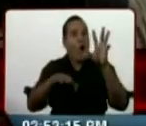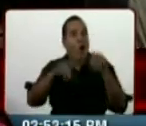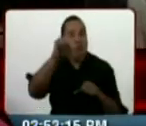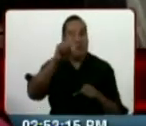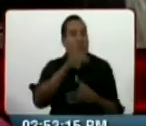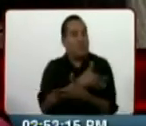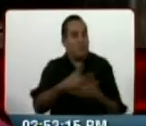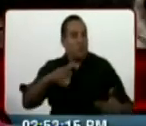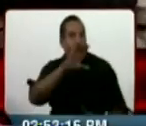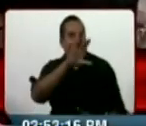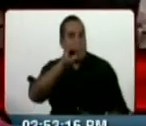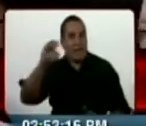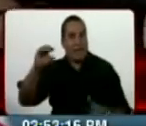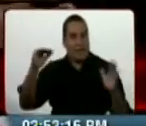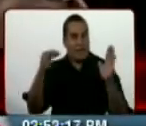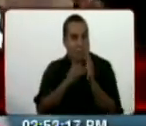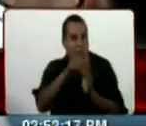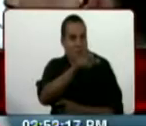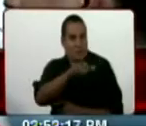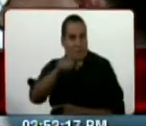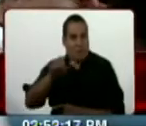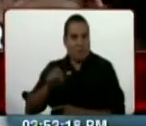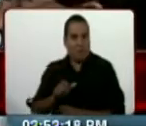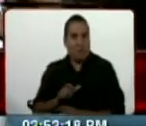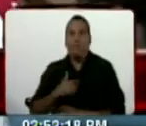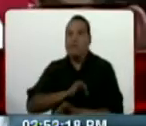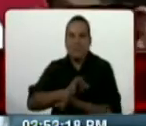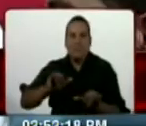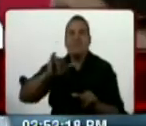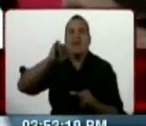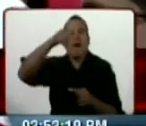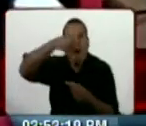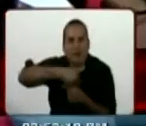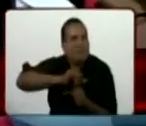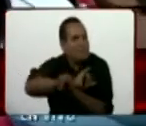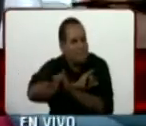11.500.000 venezolanos ya han asistido a sus centros de votación.